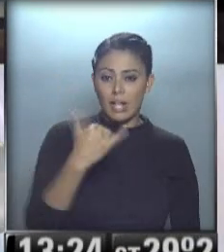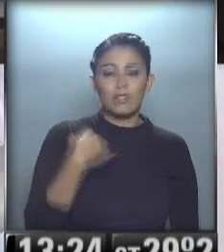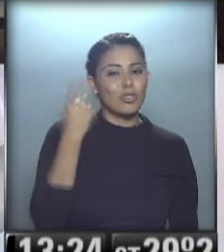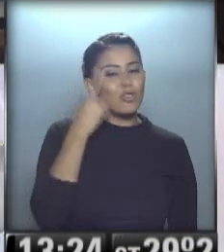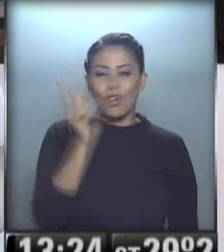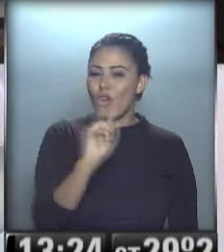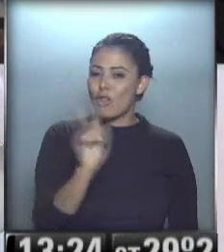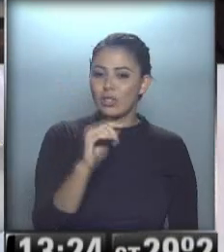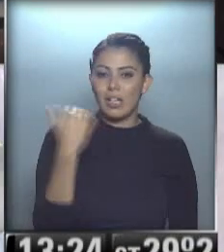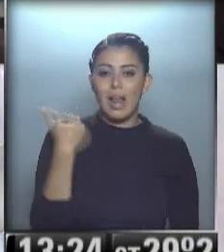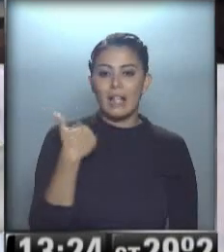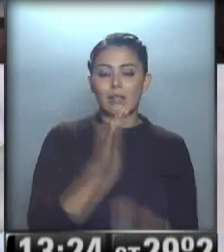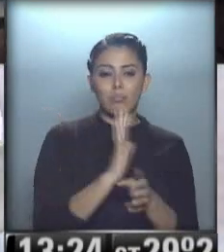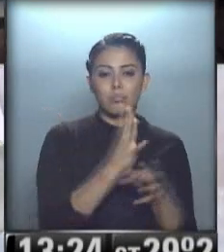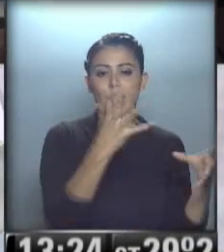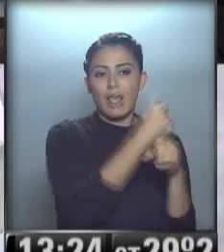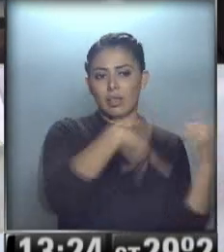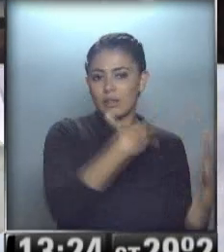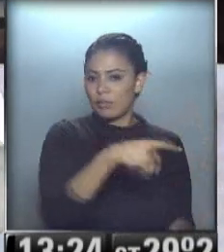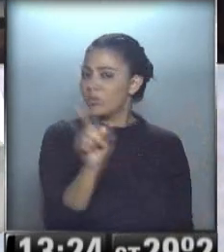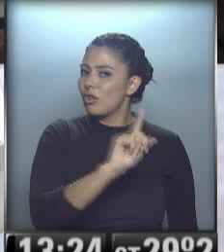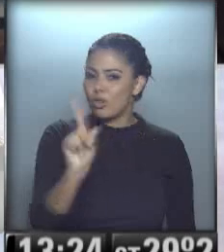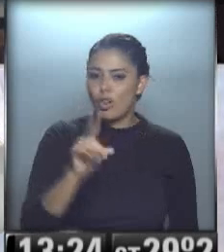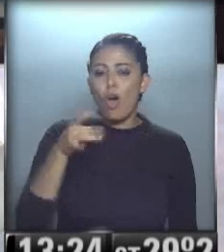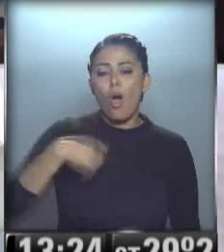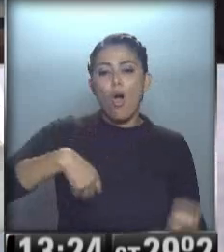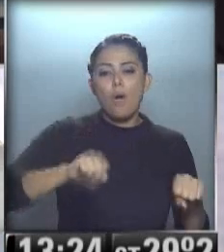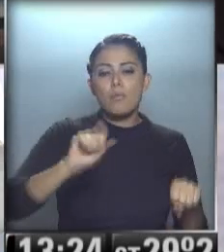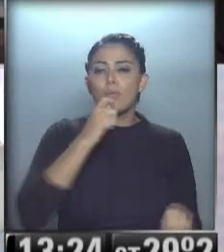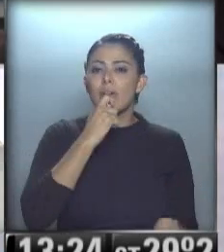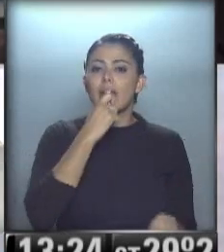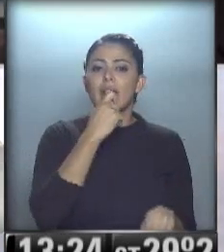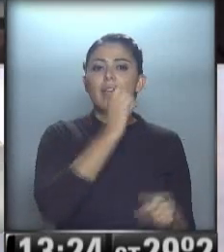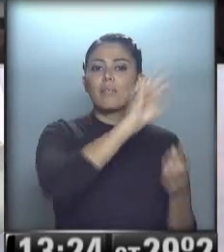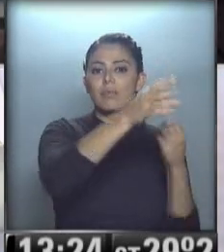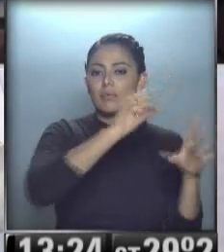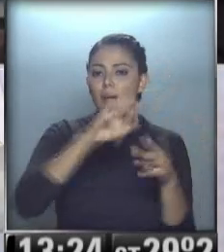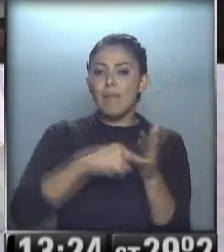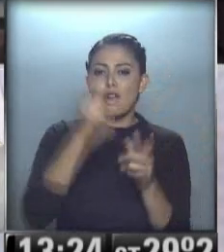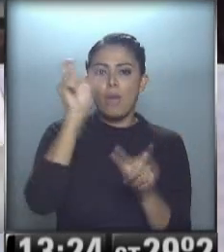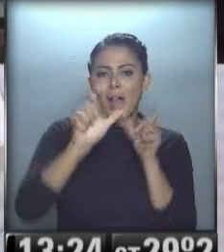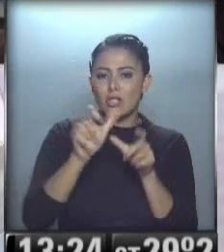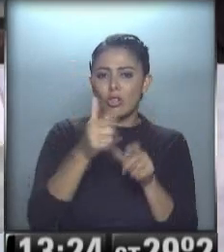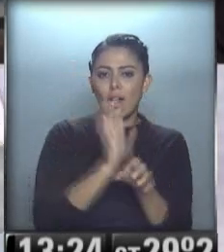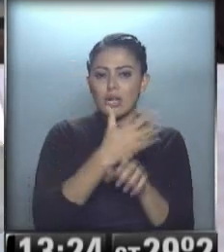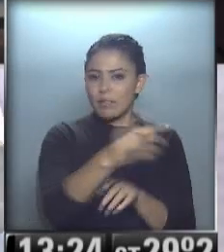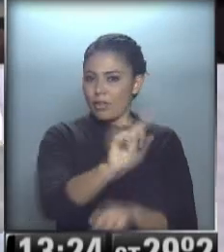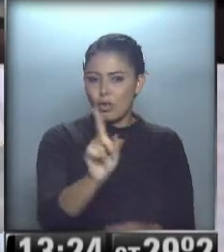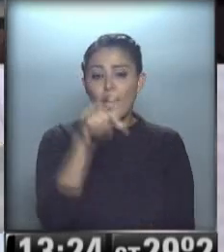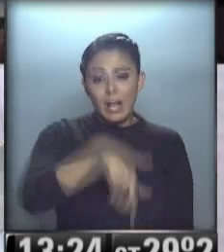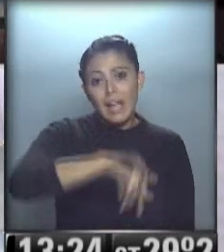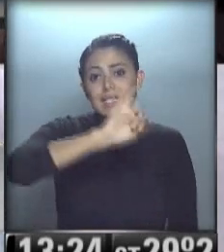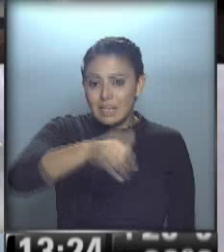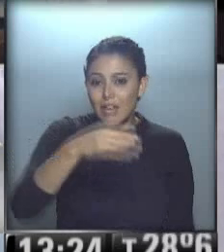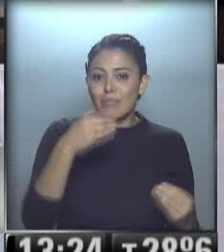conocemos en la Argentina como como transporte la moto no es no hace Tal vez un servicio de mensajería pero no lleva gente acá sirve como transporte público porque la